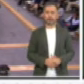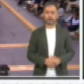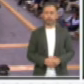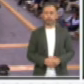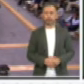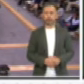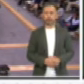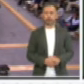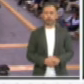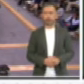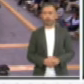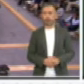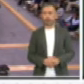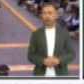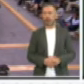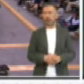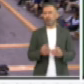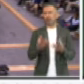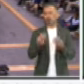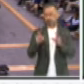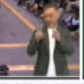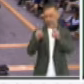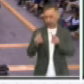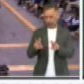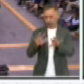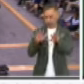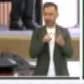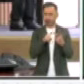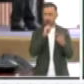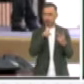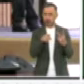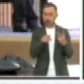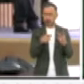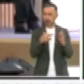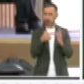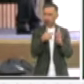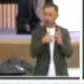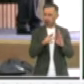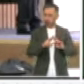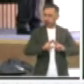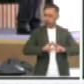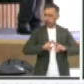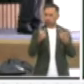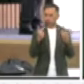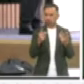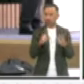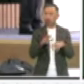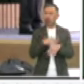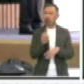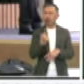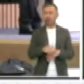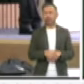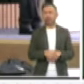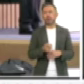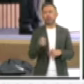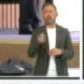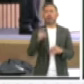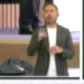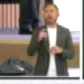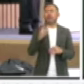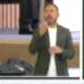hace 14 años hace 14 años porque bueno Cuando entró Leonardo Valdés quedó